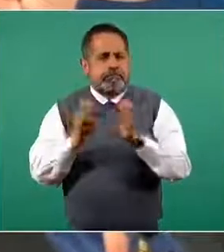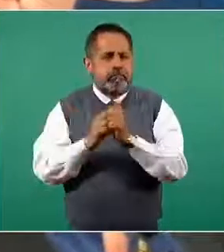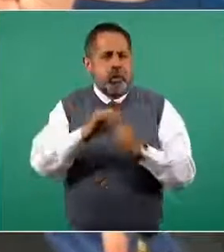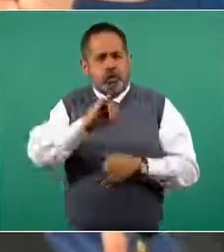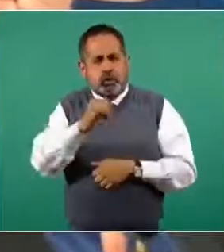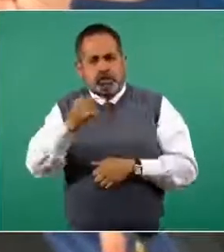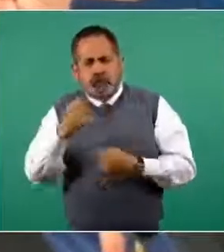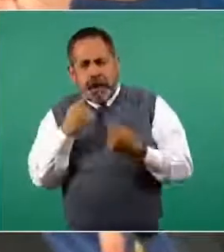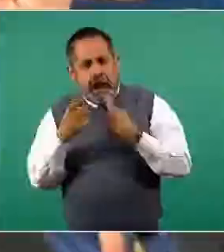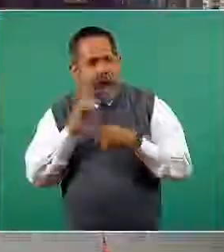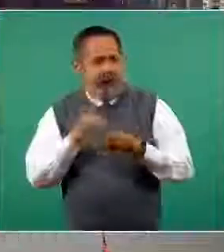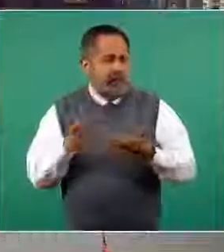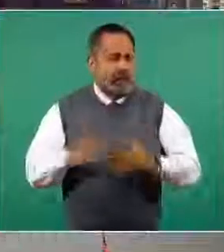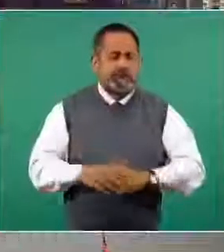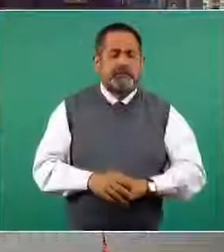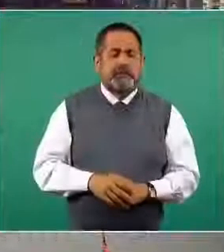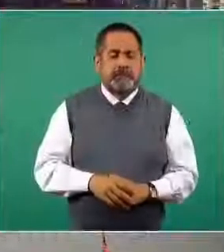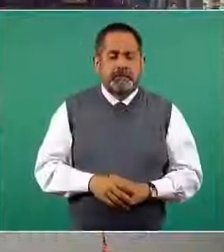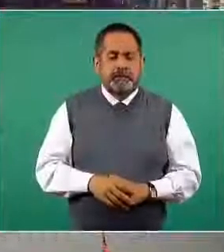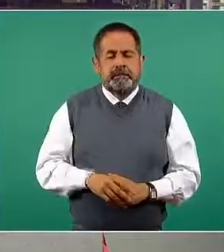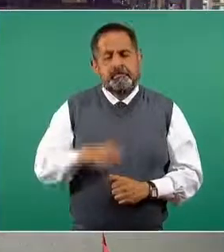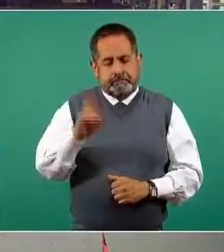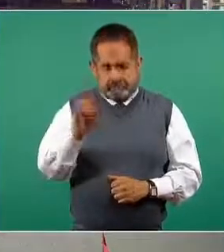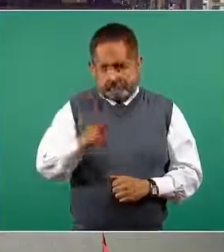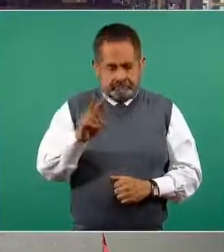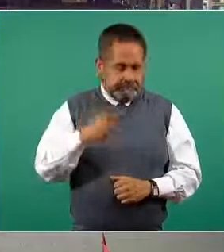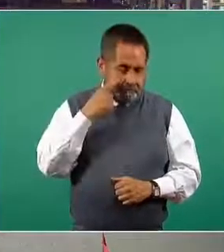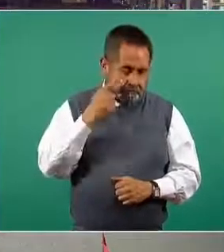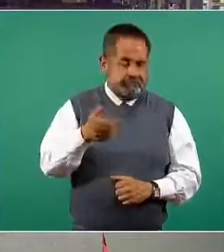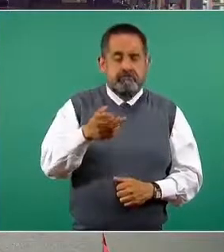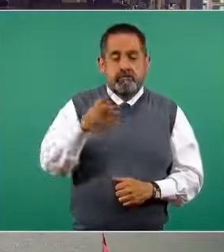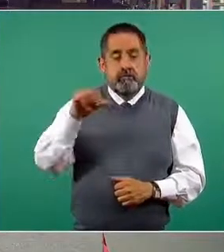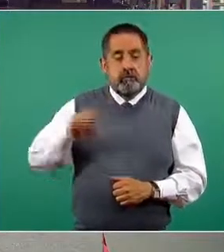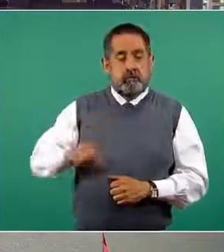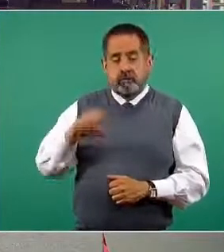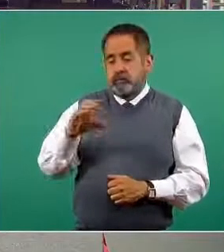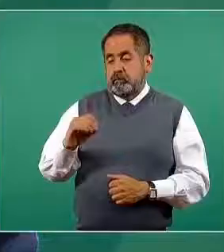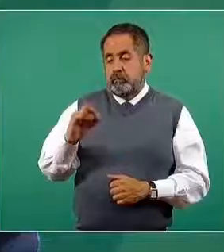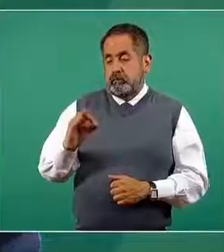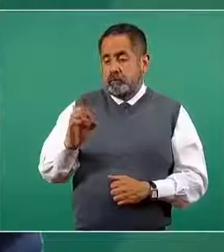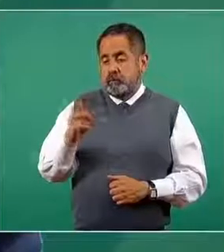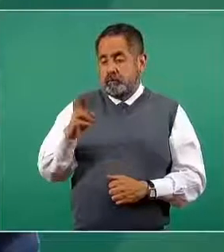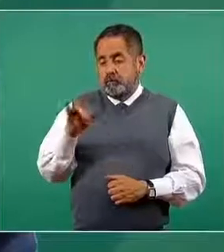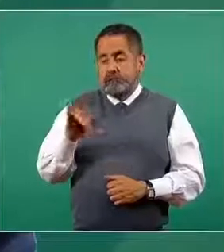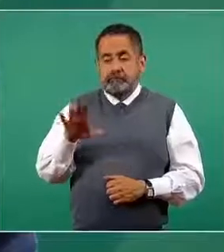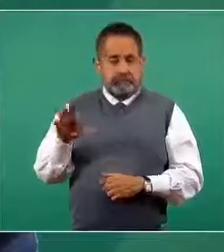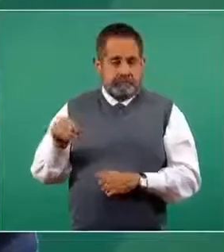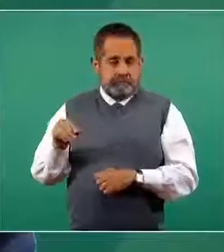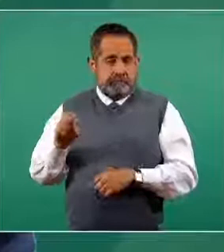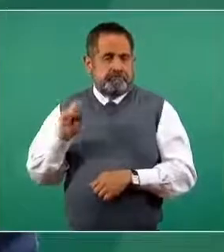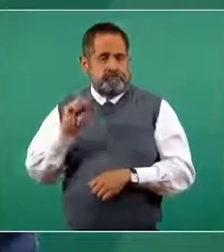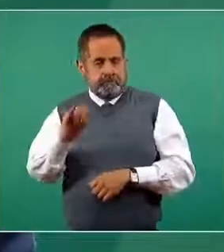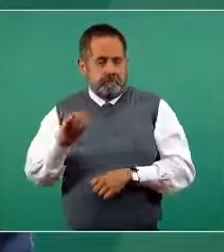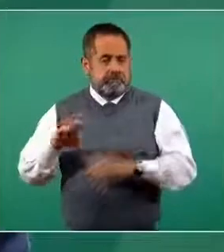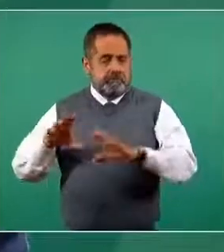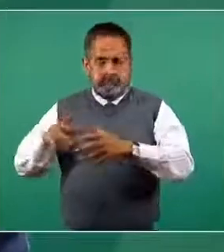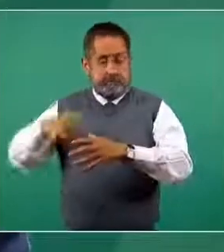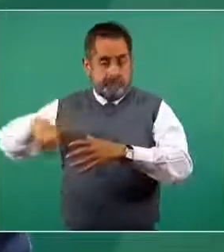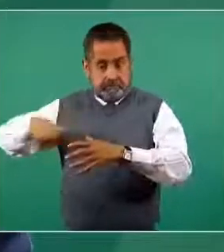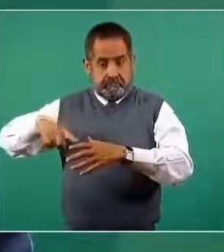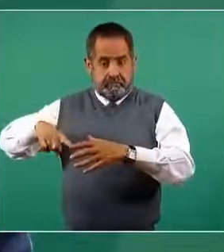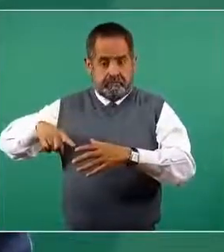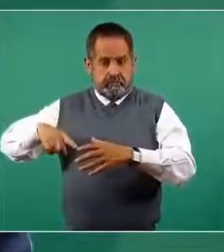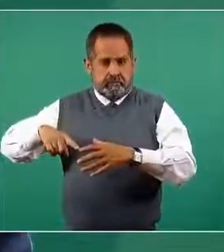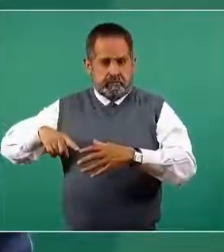Janssen. Gracias. ¿Cómo no? Efectivamente, hoy la COFEPRIS, la Comisión Federal para la Protección contra Riesgos Sanitarios,